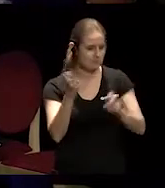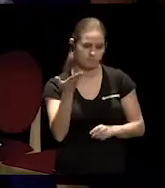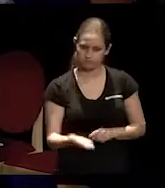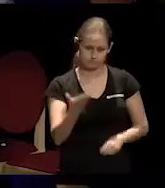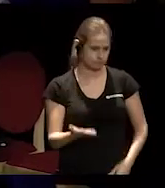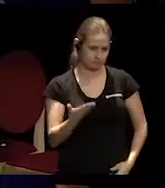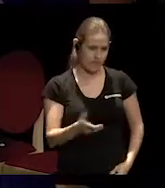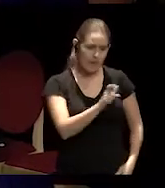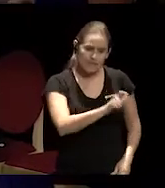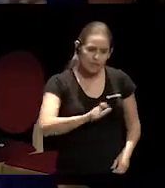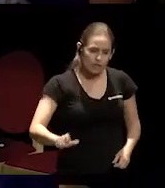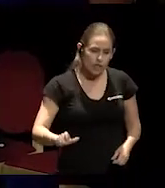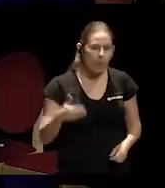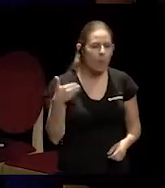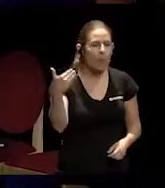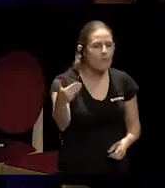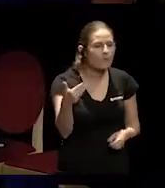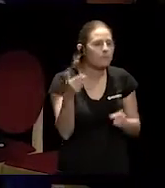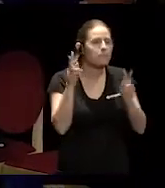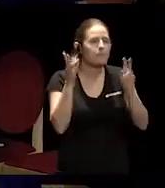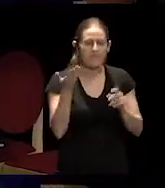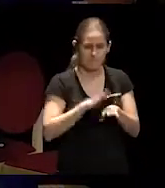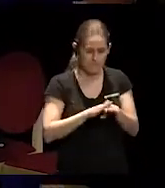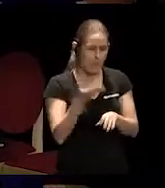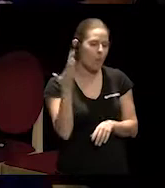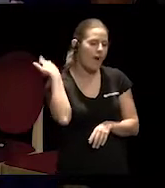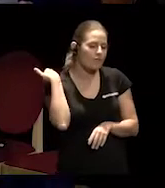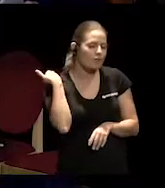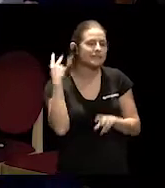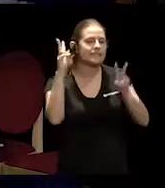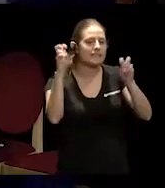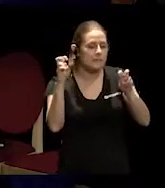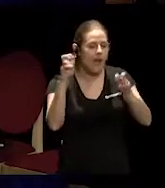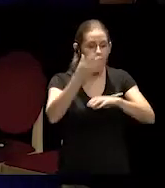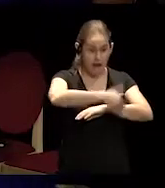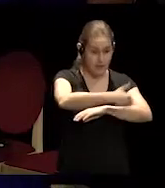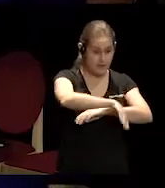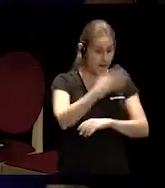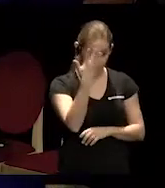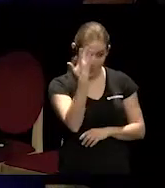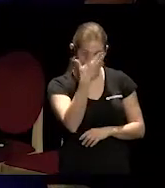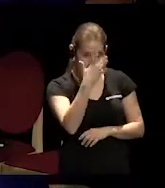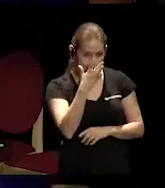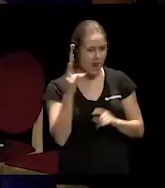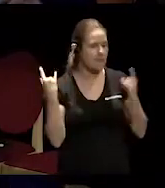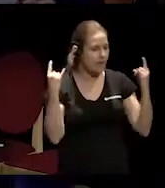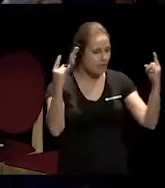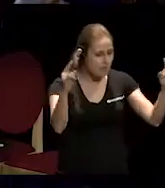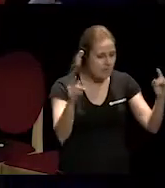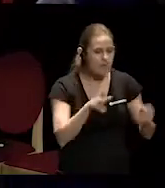La gente, cuando participa en los carnavales callejeros, en los espacios libres abiertos, verdes, pues pueden